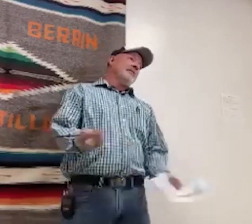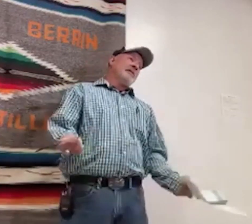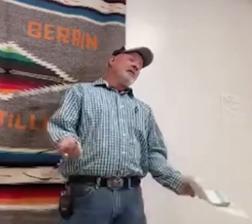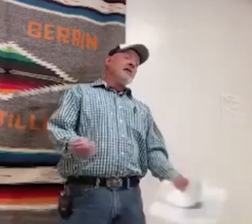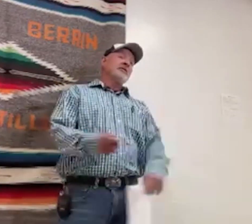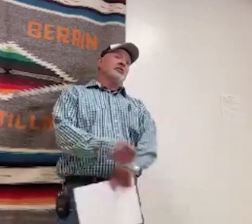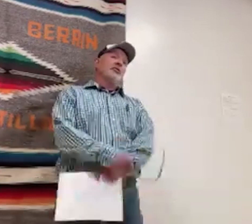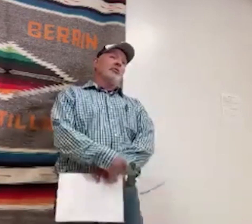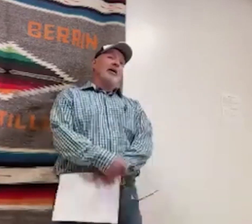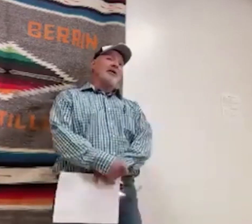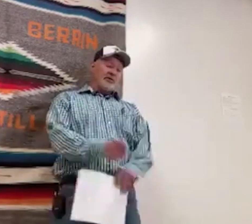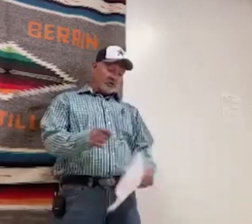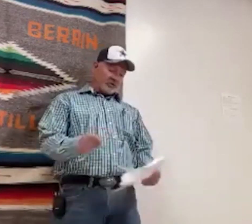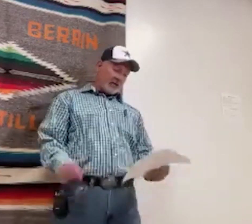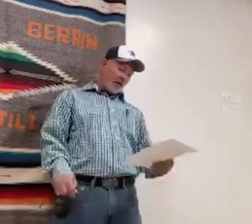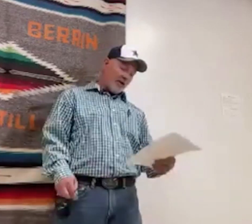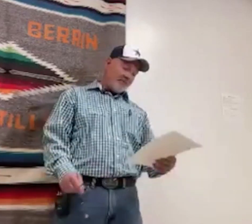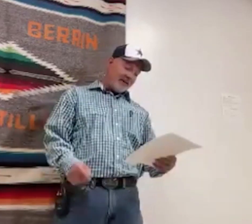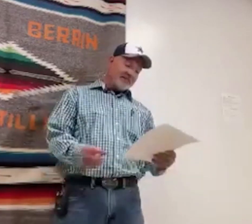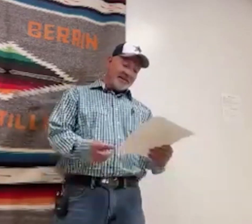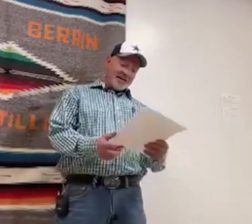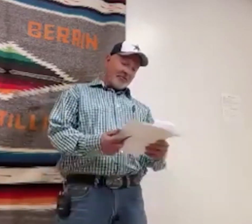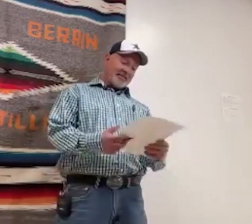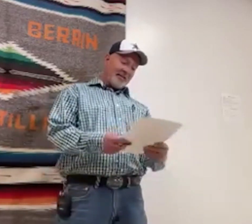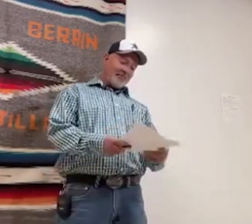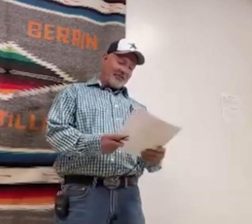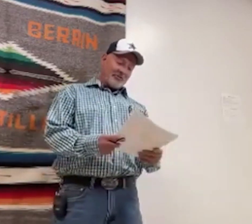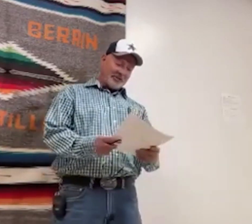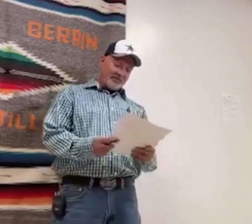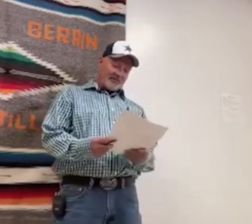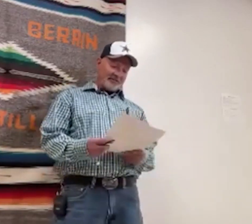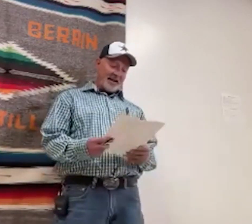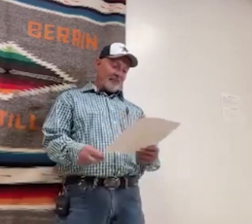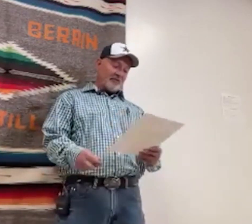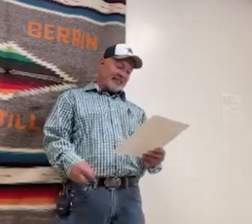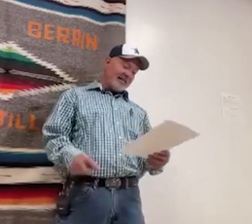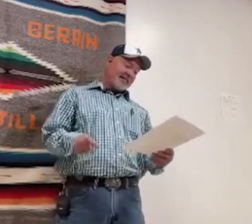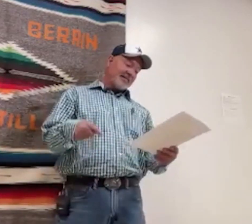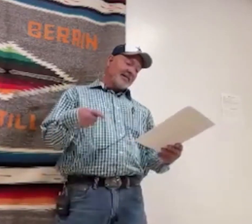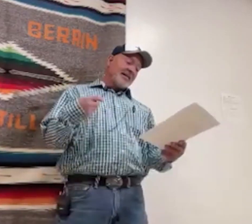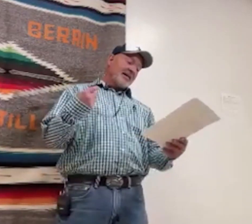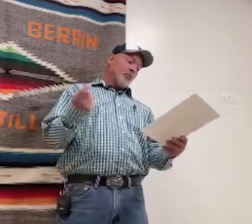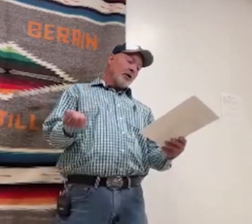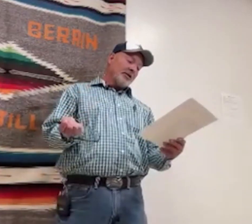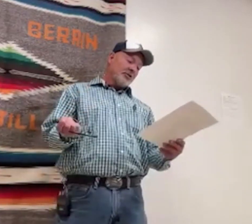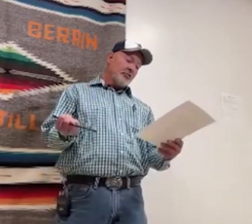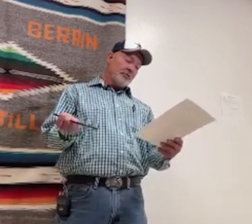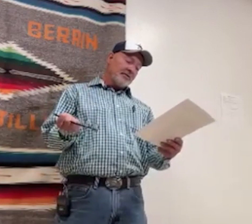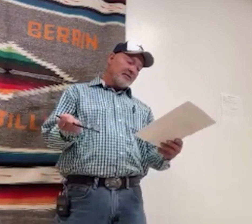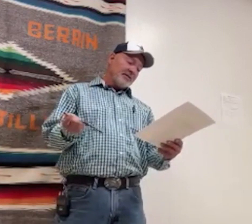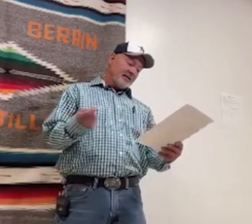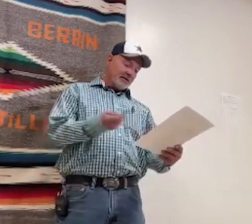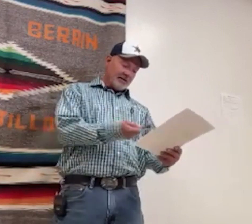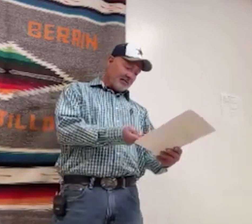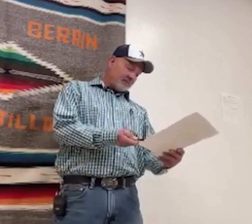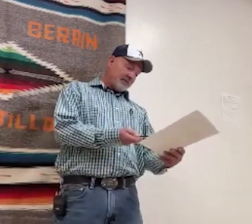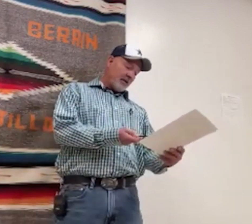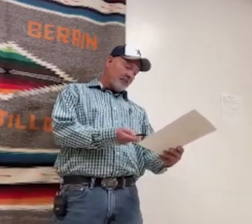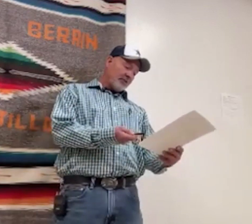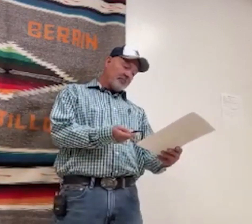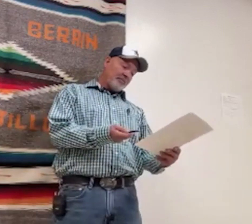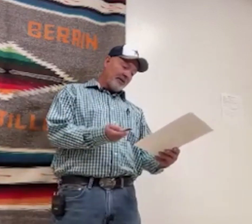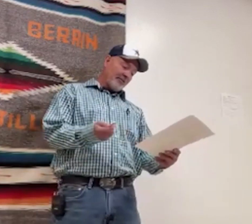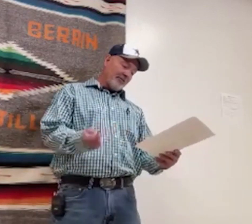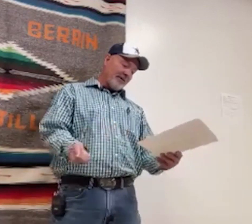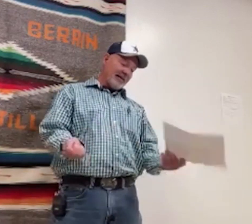it. So I don't understand why, because we sent one to our chief of staff. We sent one to all